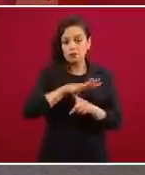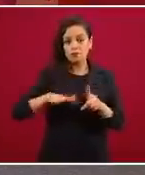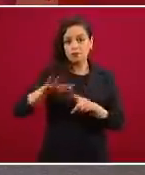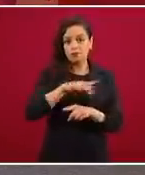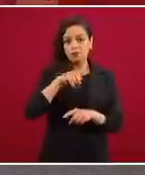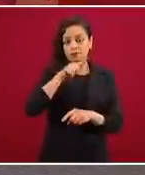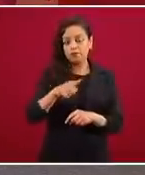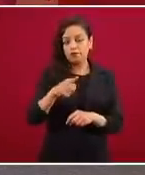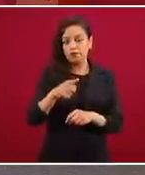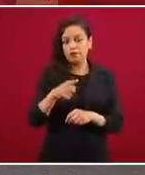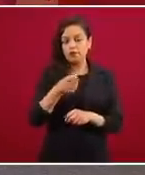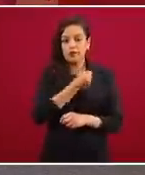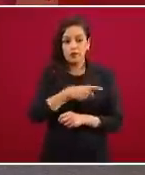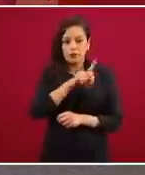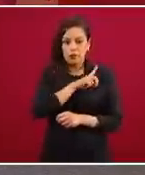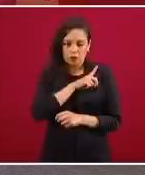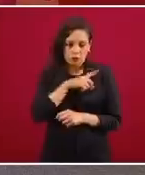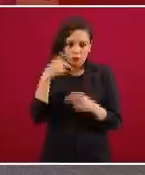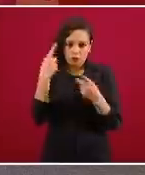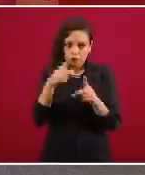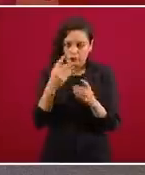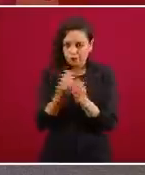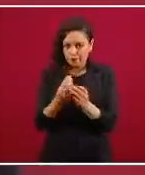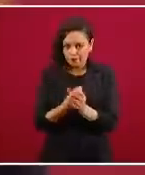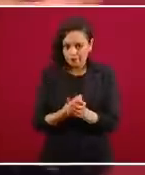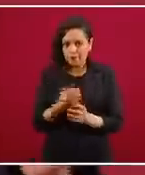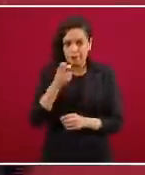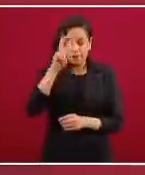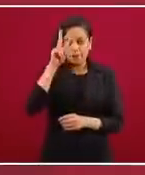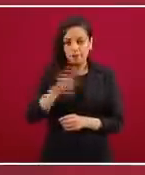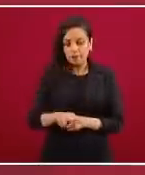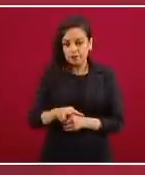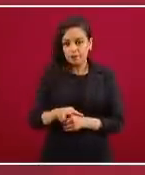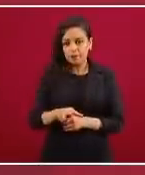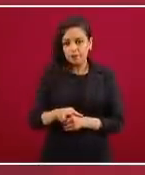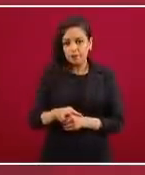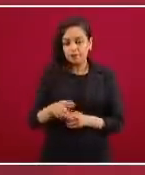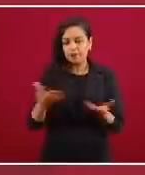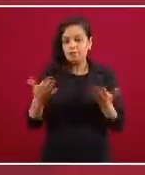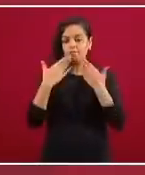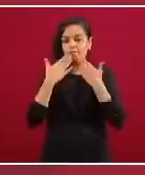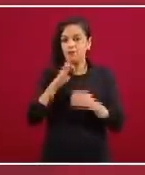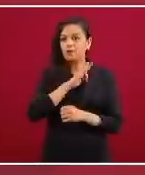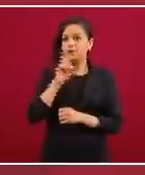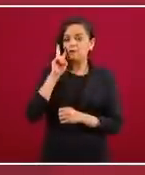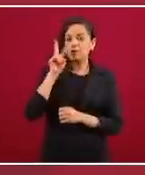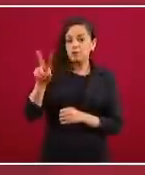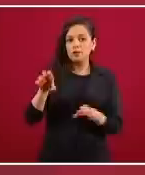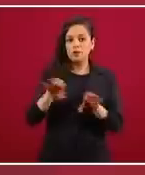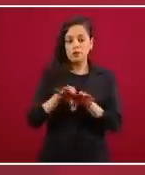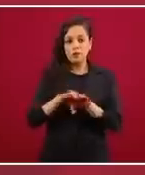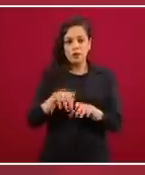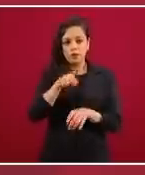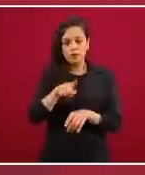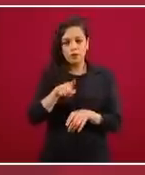todo esto se construye en una panorámica, en una representación de la dinámica epidemiológica